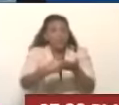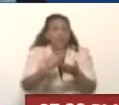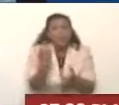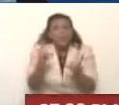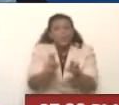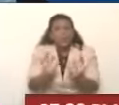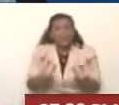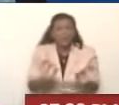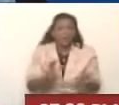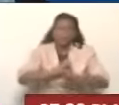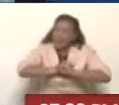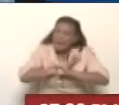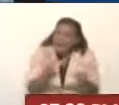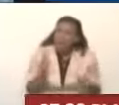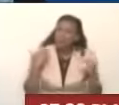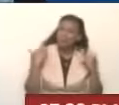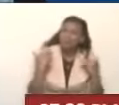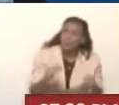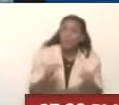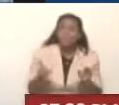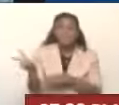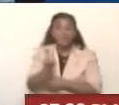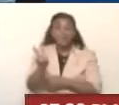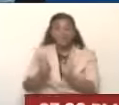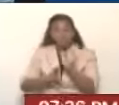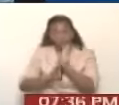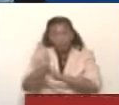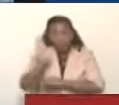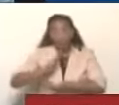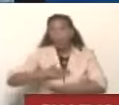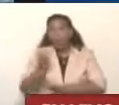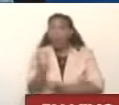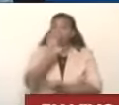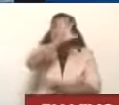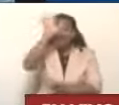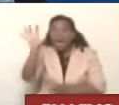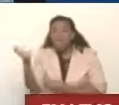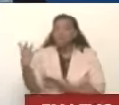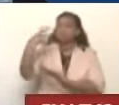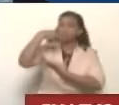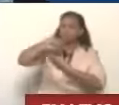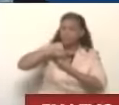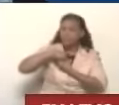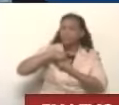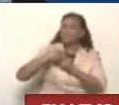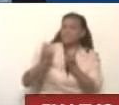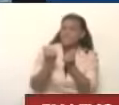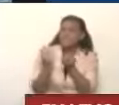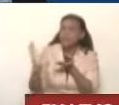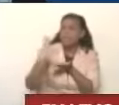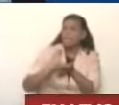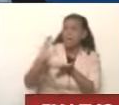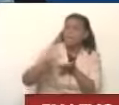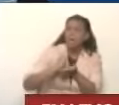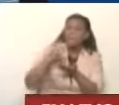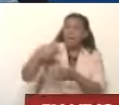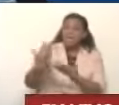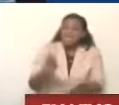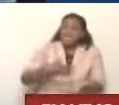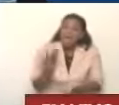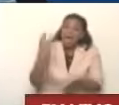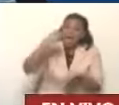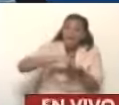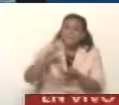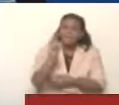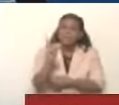esto no ha sido limitante para que Venezuela o otros países del mundo sigan invirtiendo en Venezuela. Y